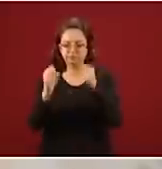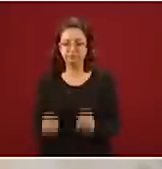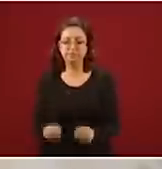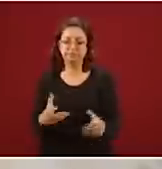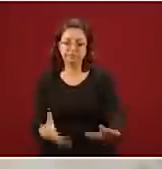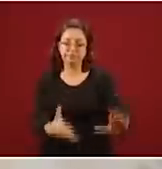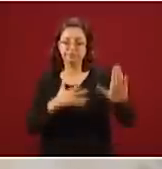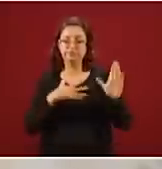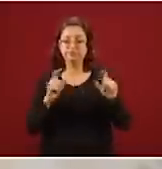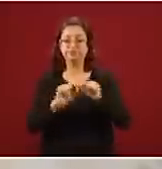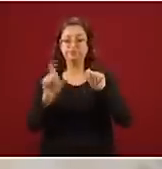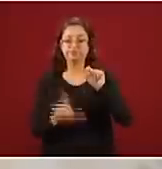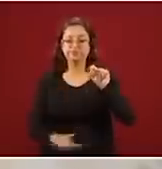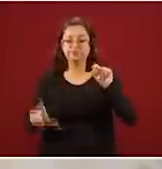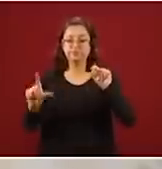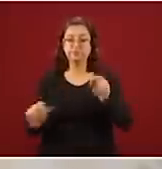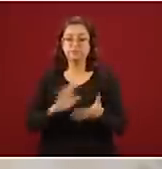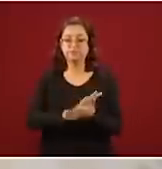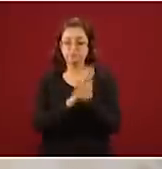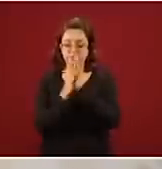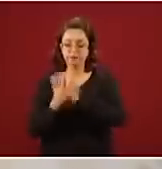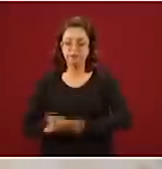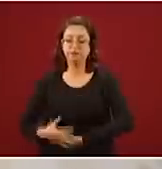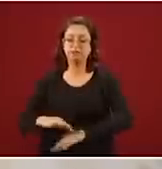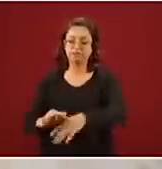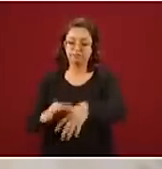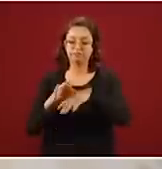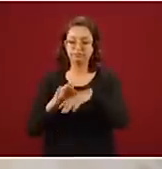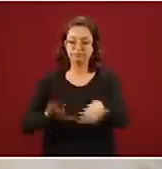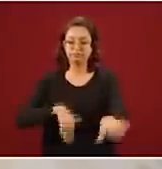esta transformación va a ser una realidad para el